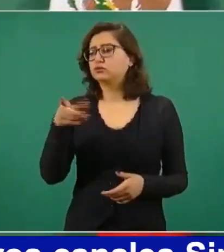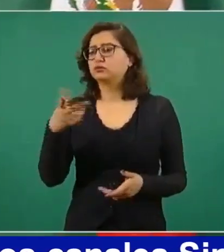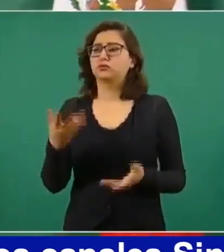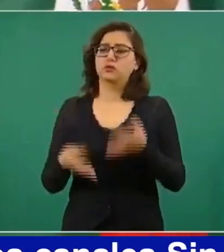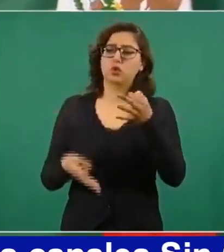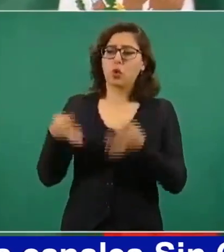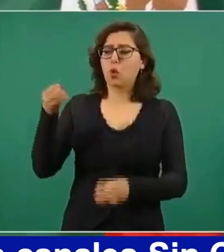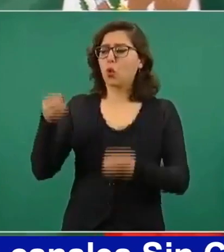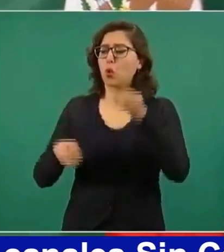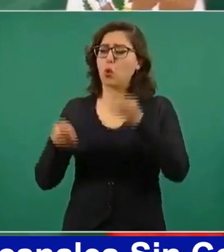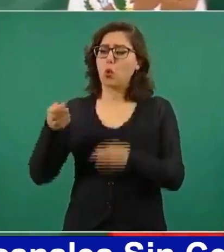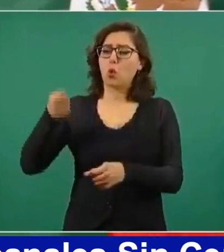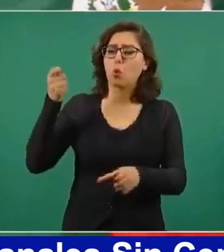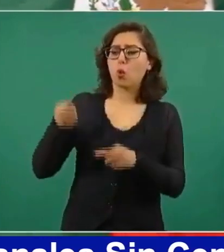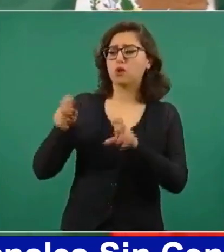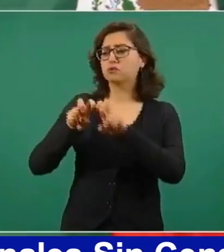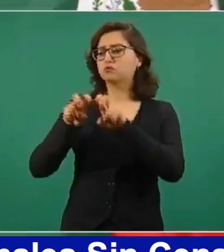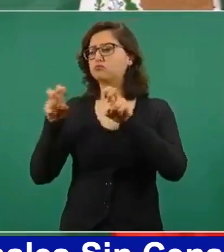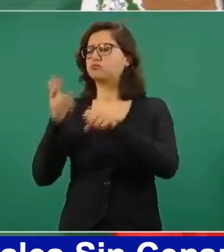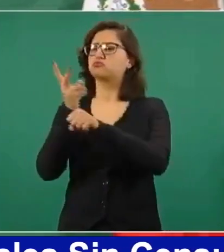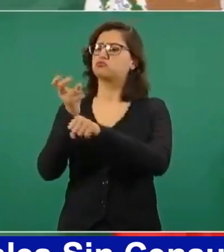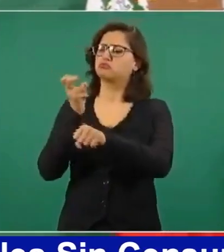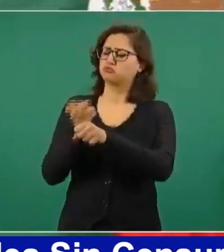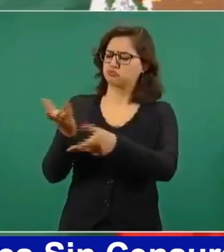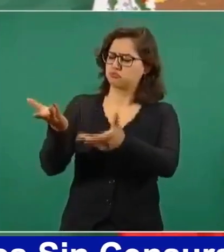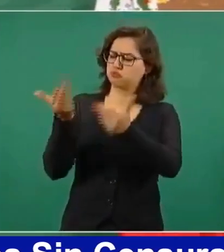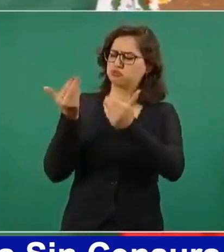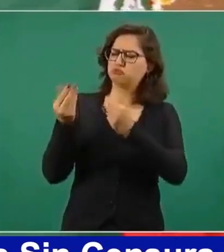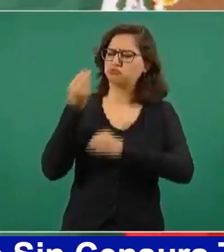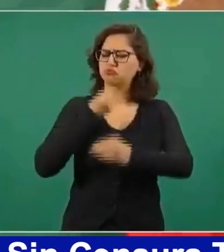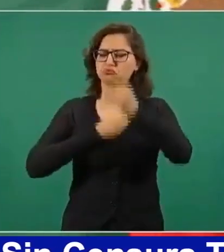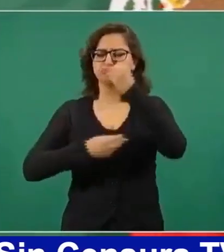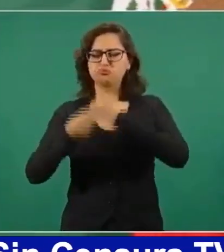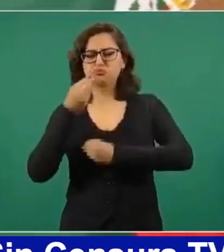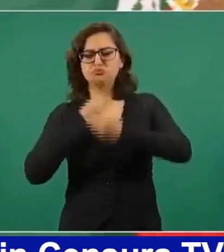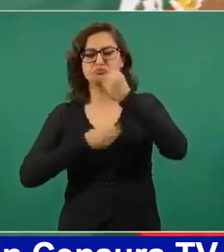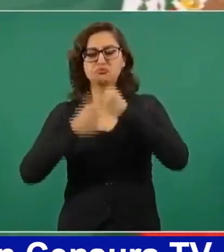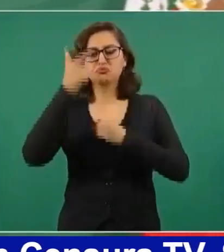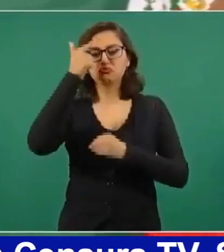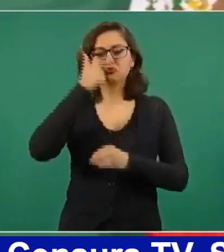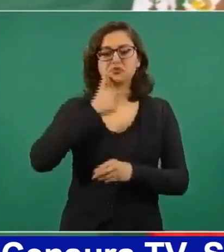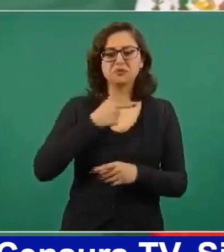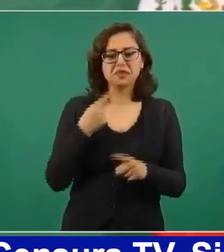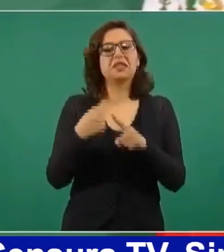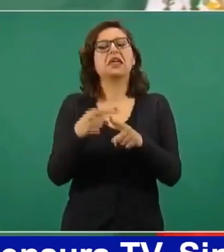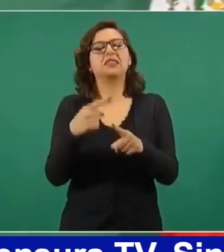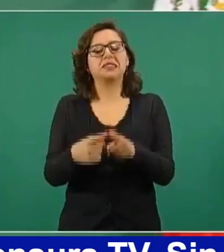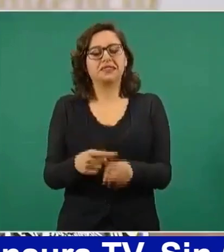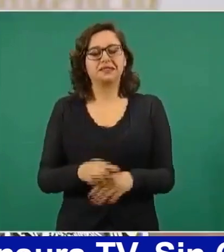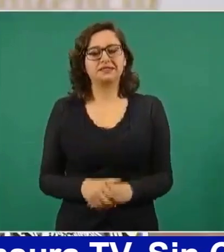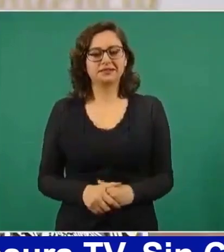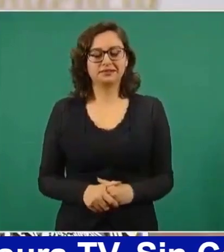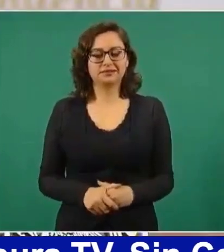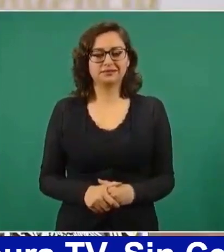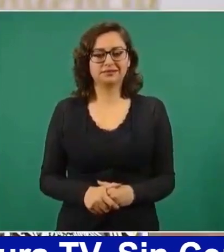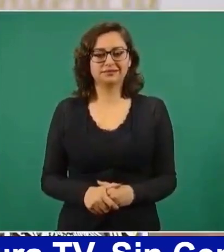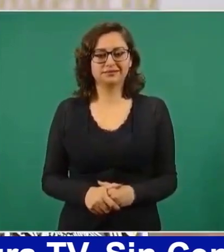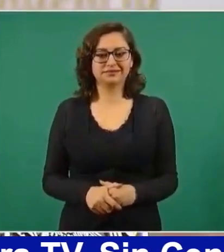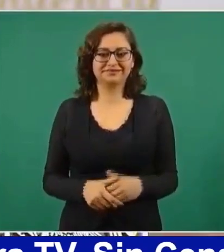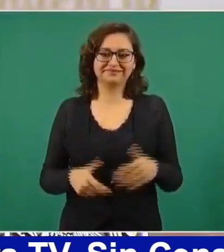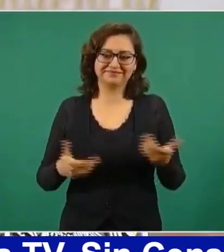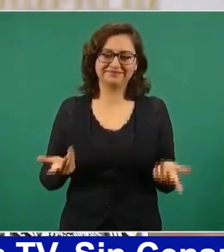los jueces, a los magistrados, a los ministros? Pues los abogados que